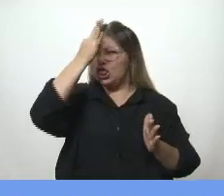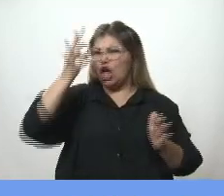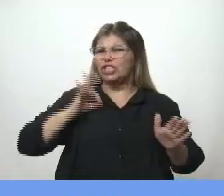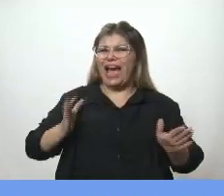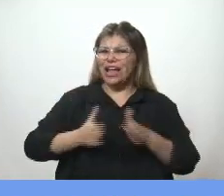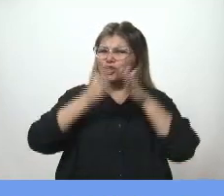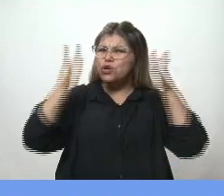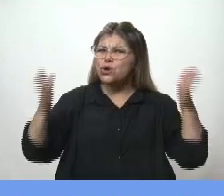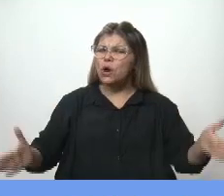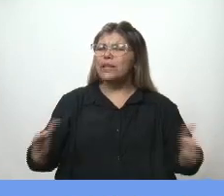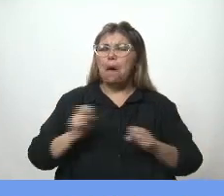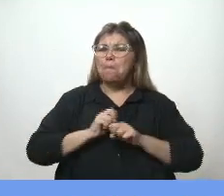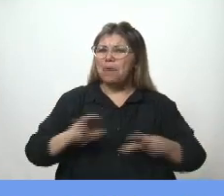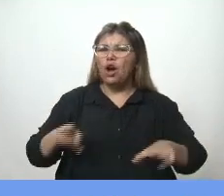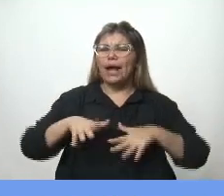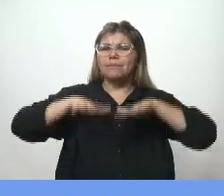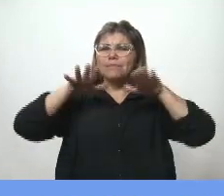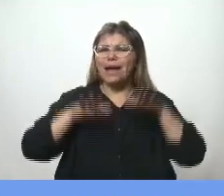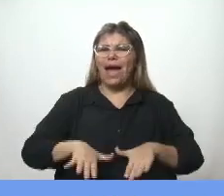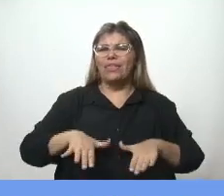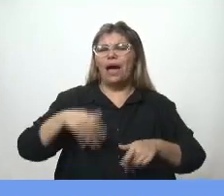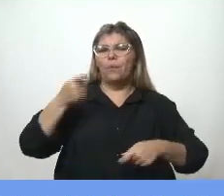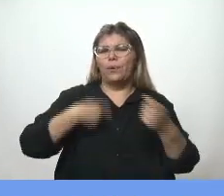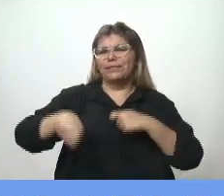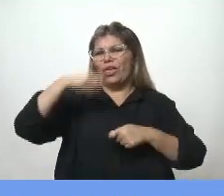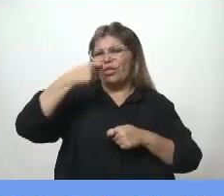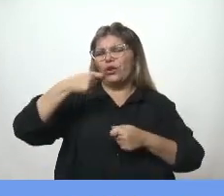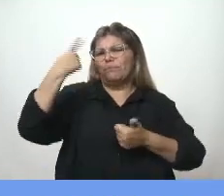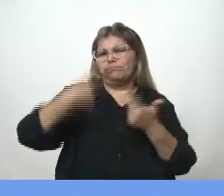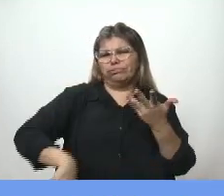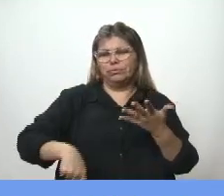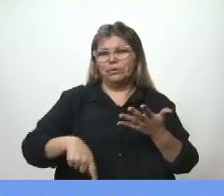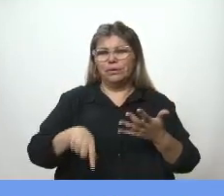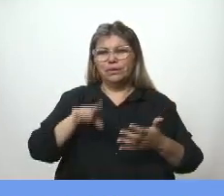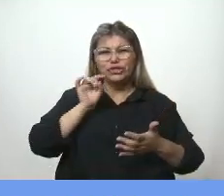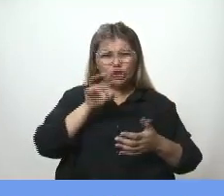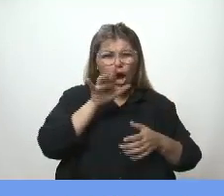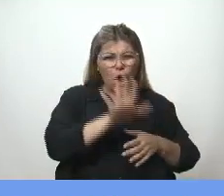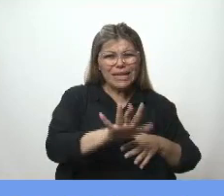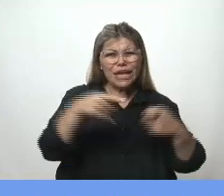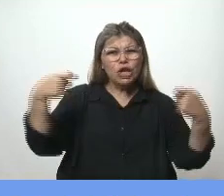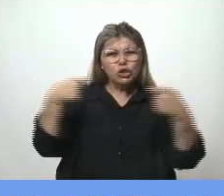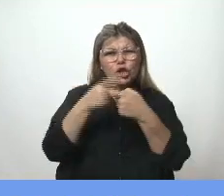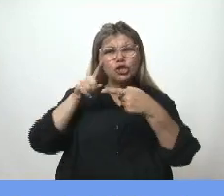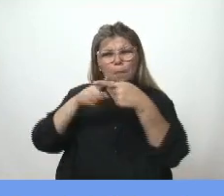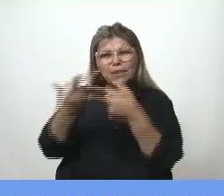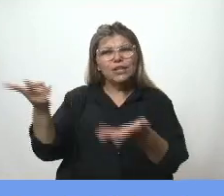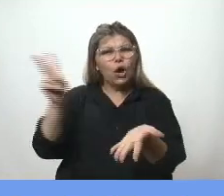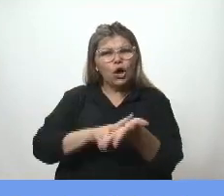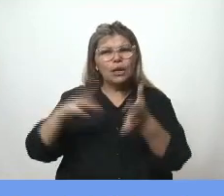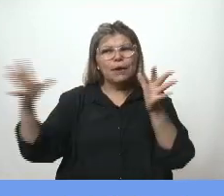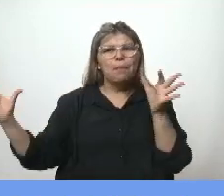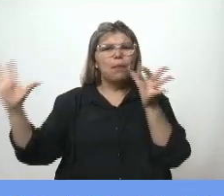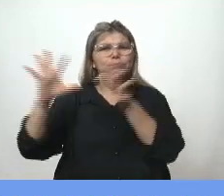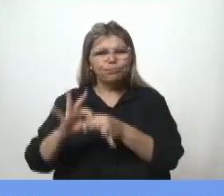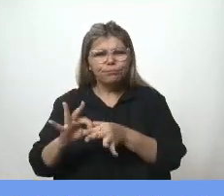de donde se instaló el narcotráfico no solamente eso sino que ahora son socios políticos nuevamente en una alianza